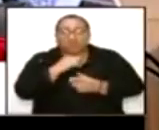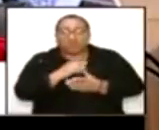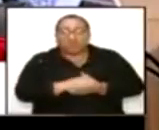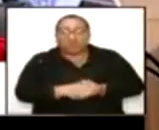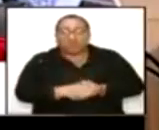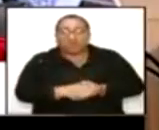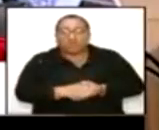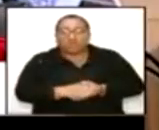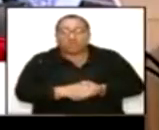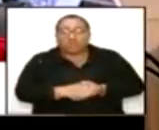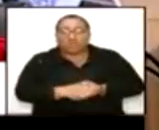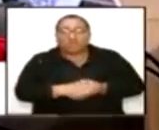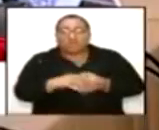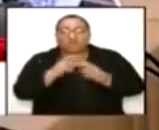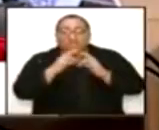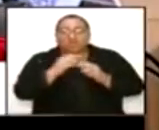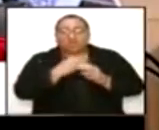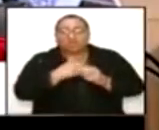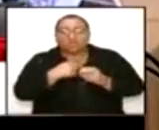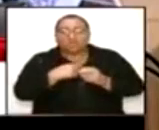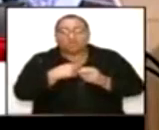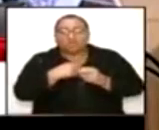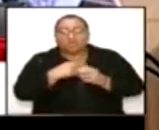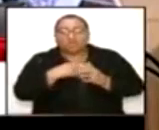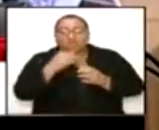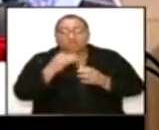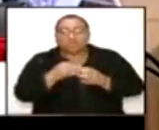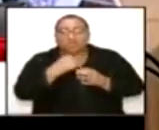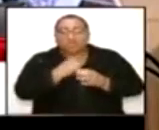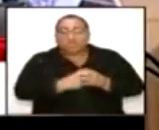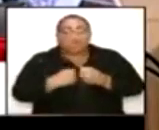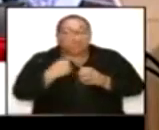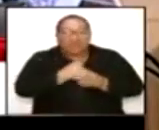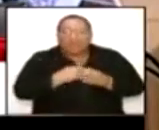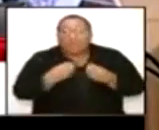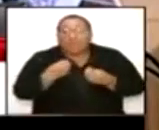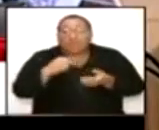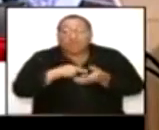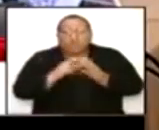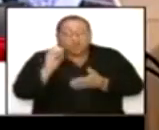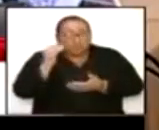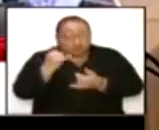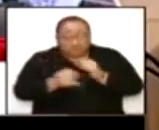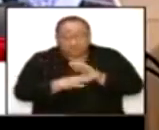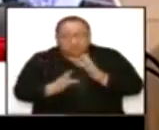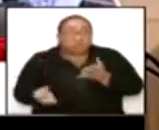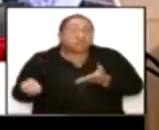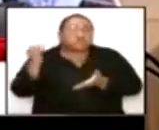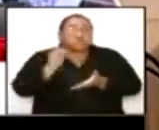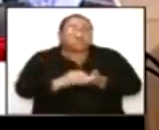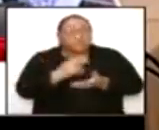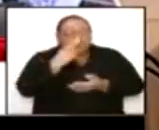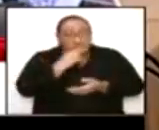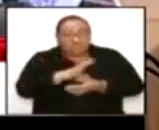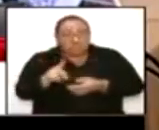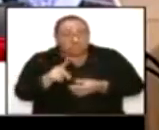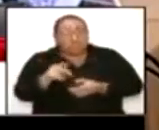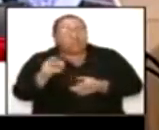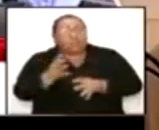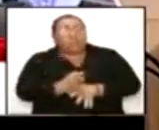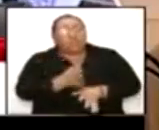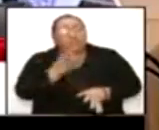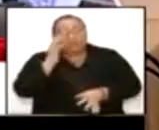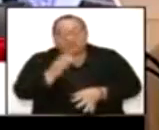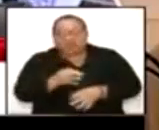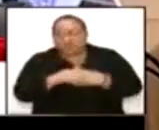adolescentes. Y el resultado, presidente, es realmente lamentable, porque terminan nuevamente siendo los niños la cola de